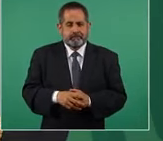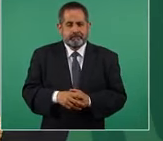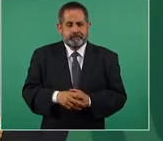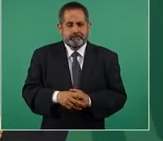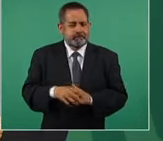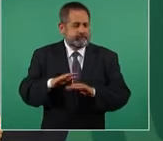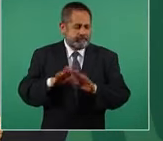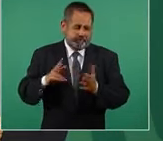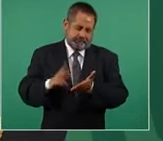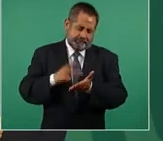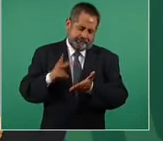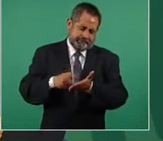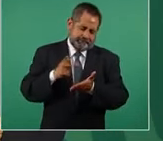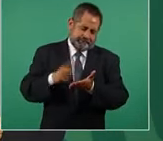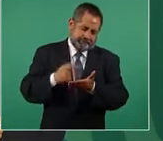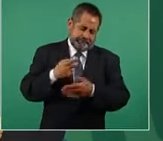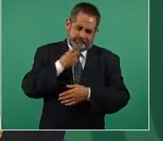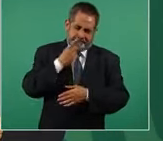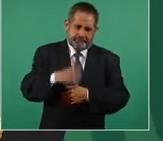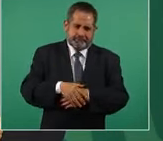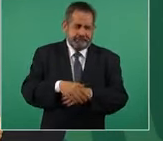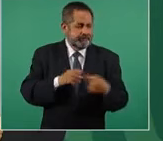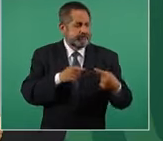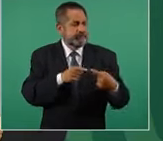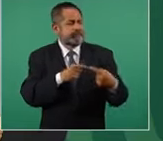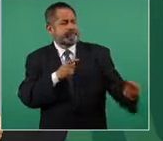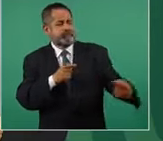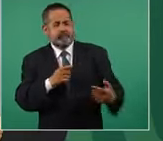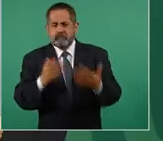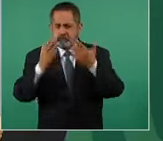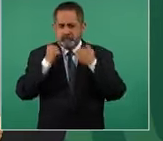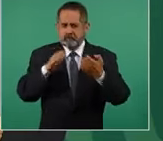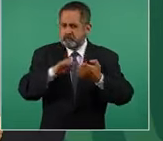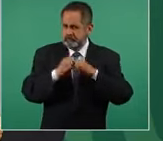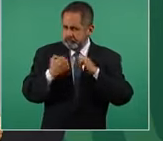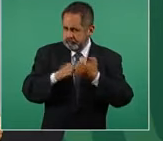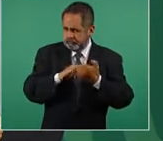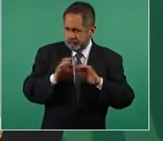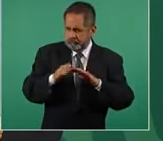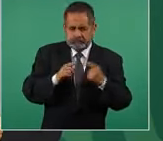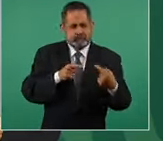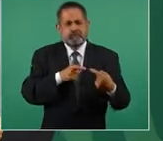lo he dicho muchas veces, adversarios, no enemigos.